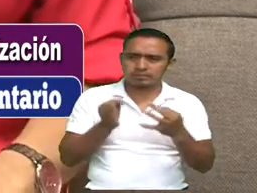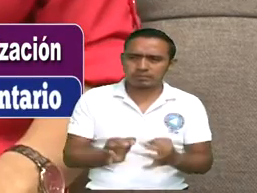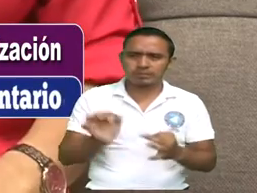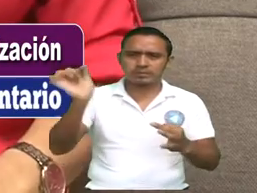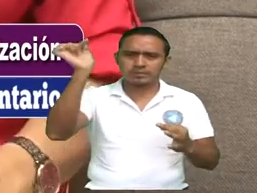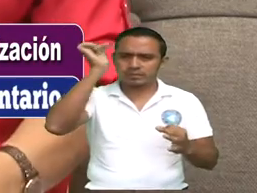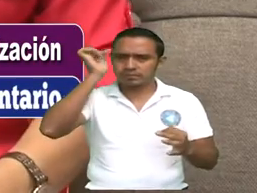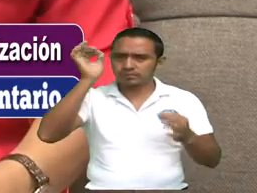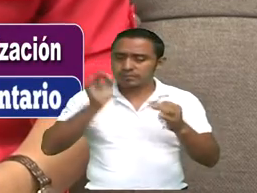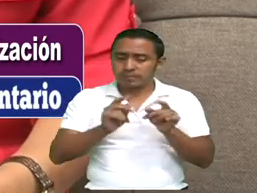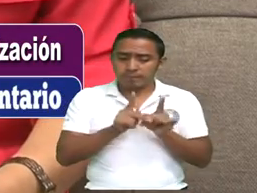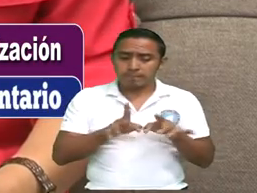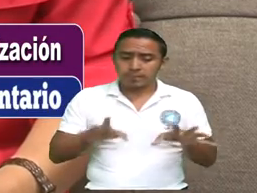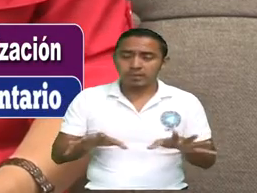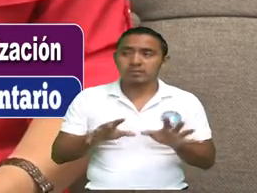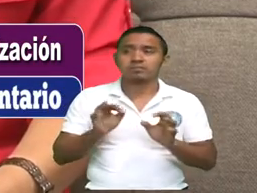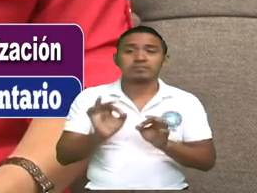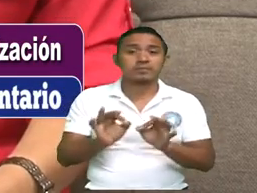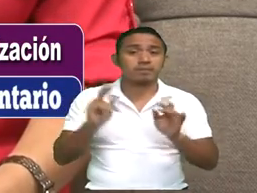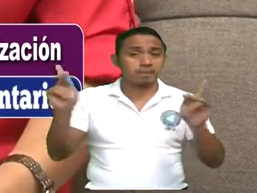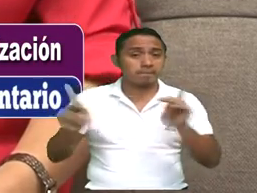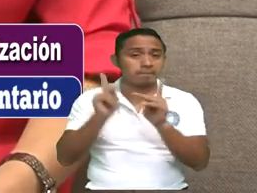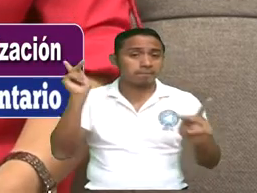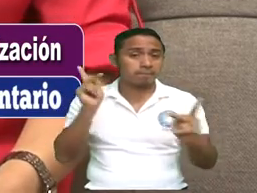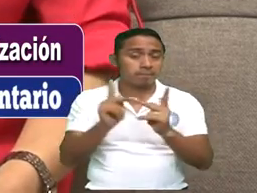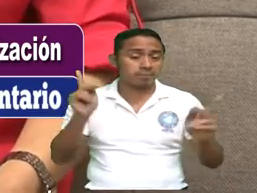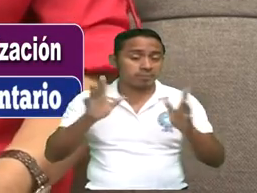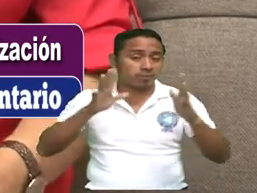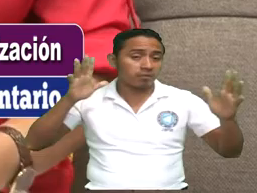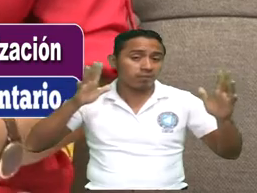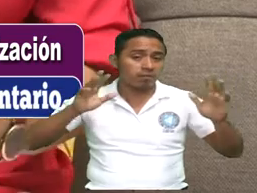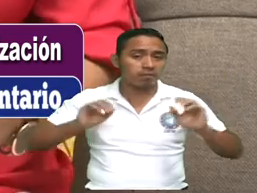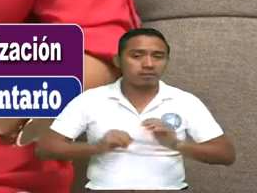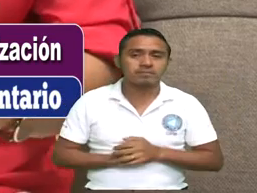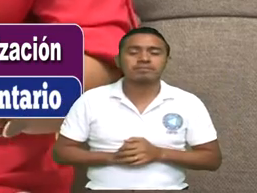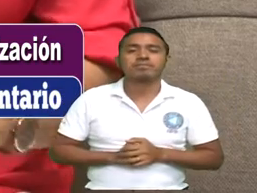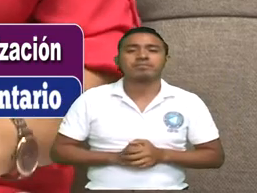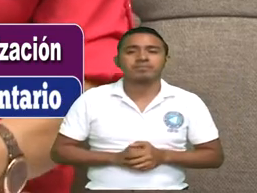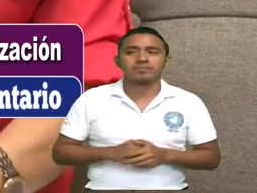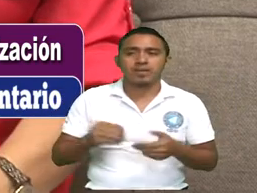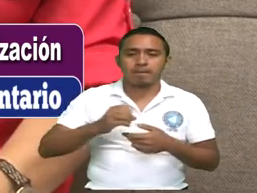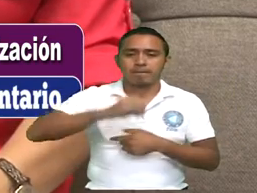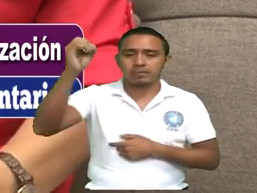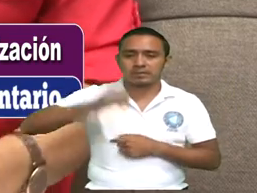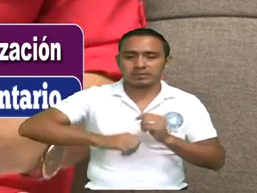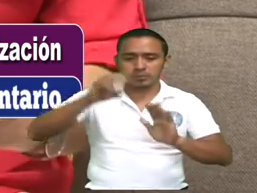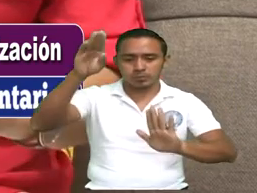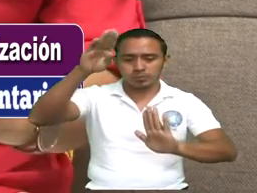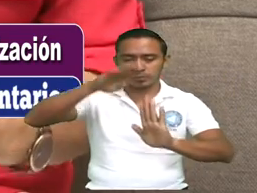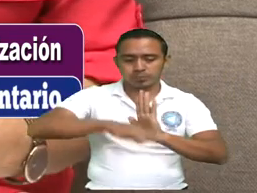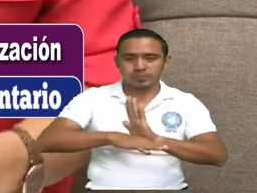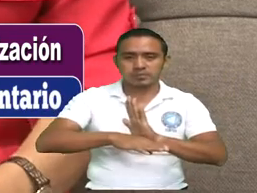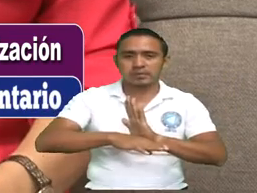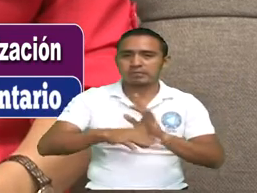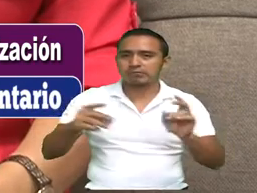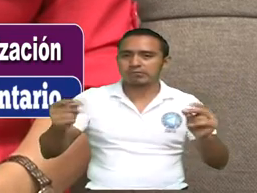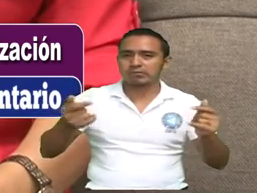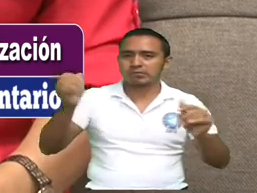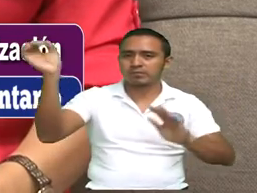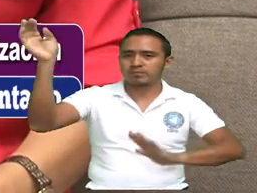pensado y por eso tuvo un gran éxito. Pues la reducción del analfabetismo fue